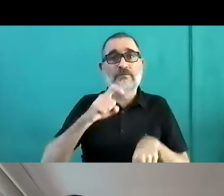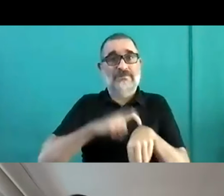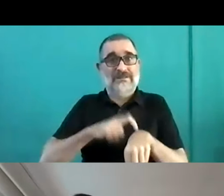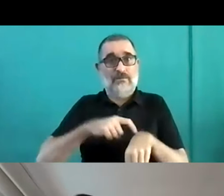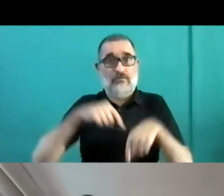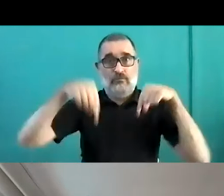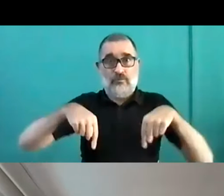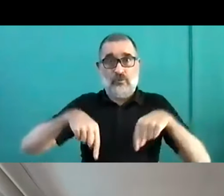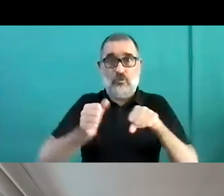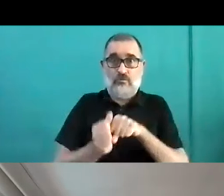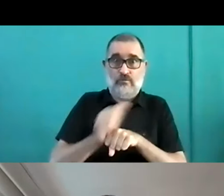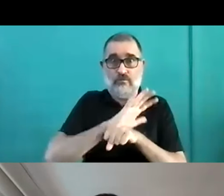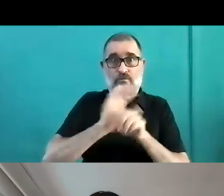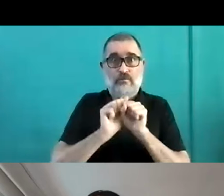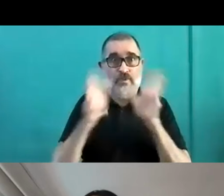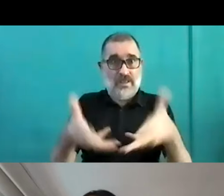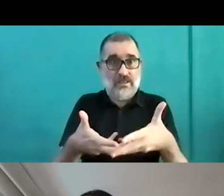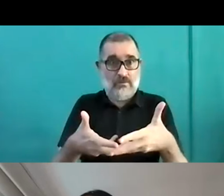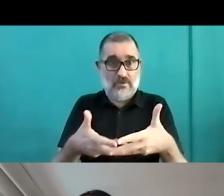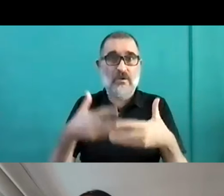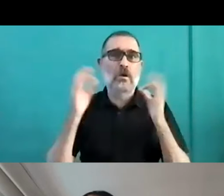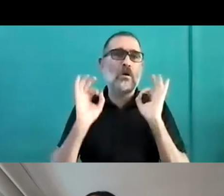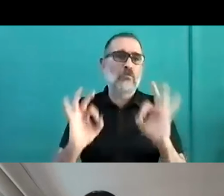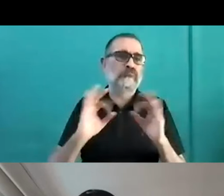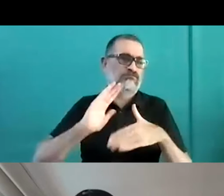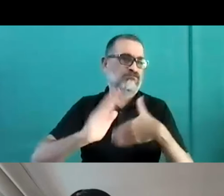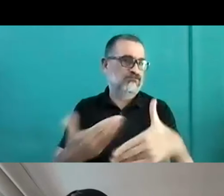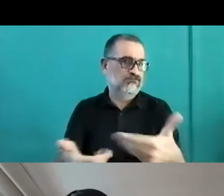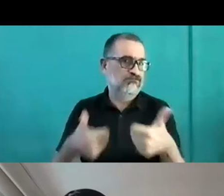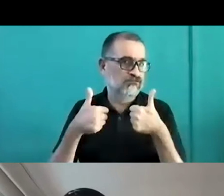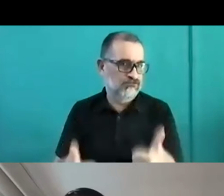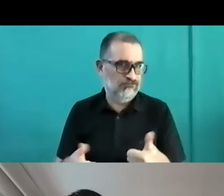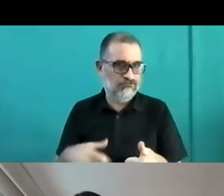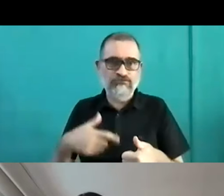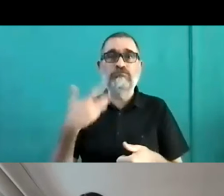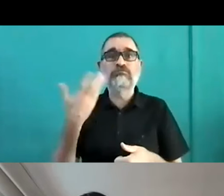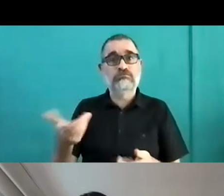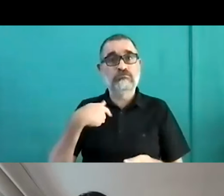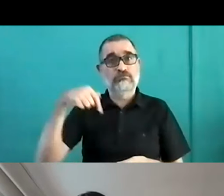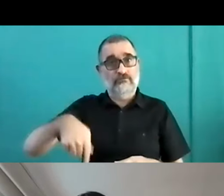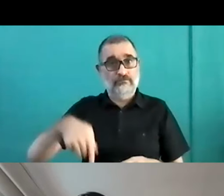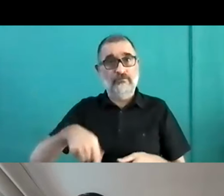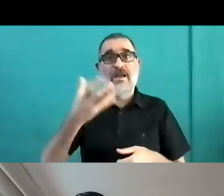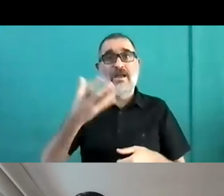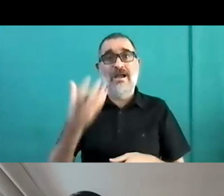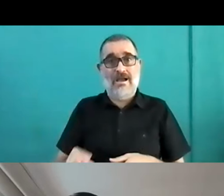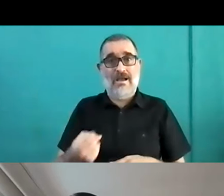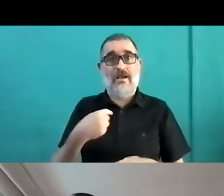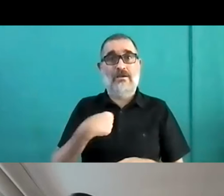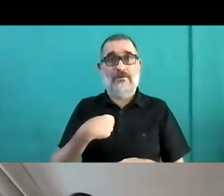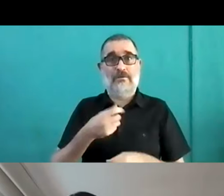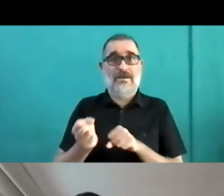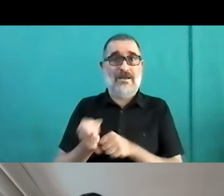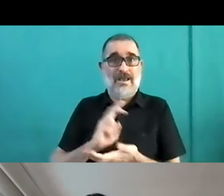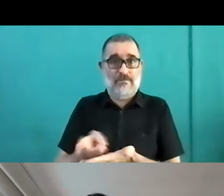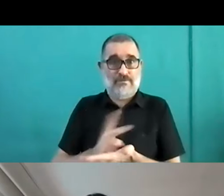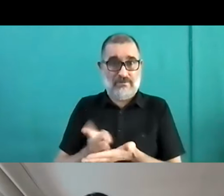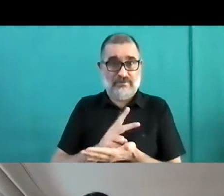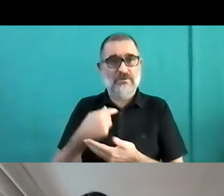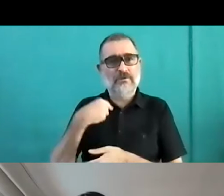forma siempre he vivido en modo cuarentena, pero lo que sí ha cambiado es que